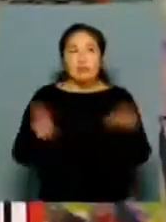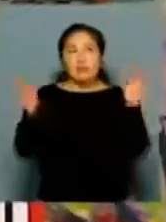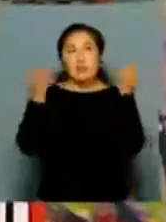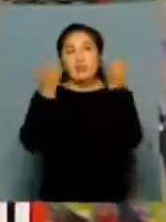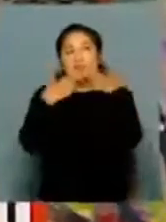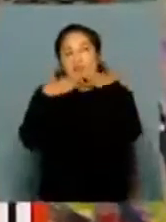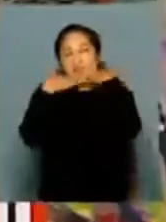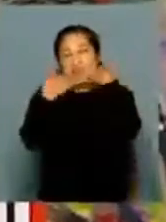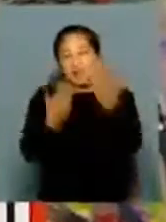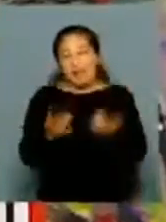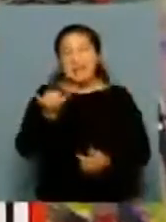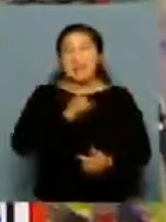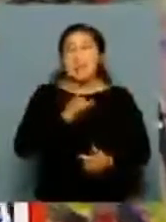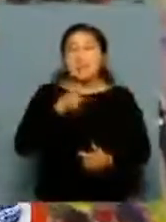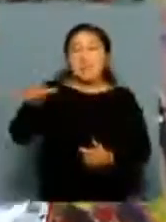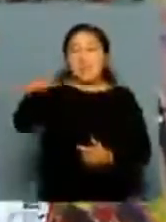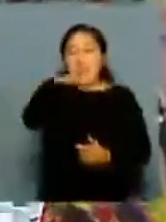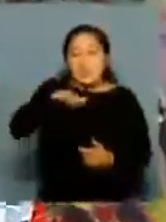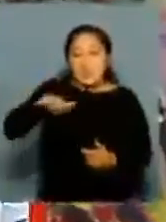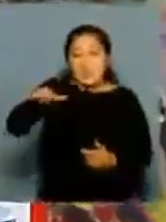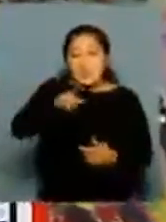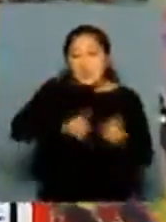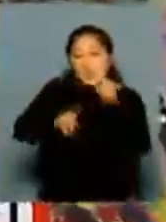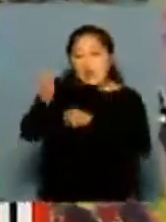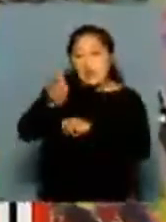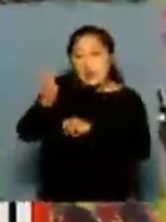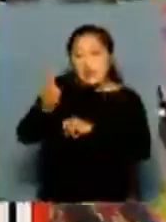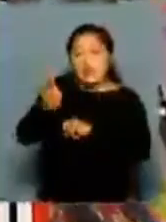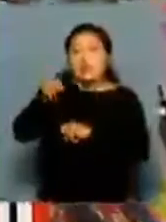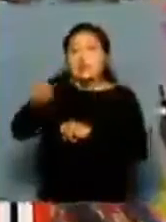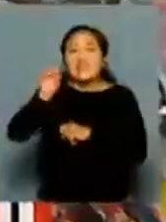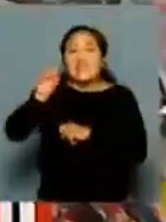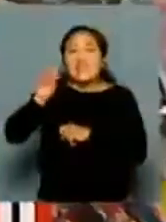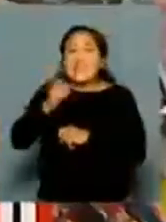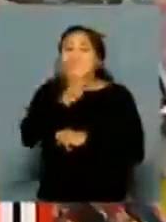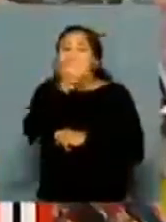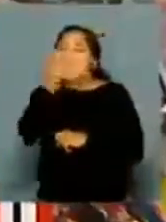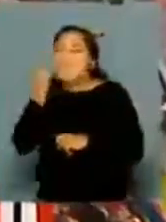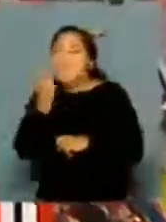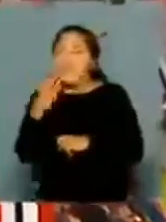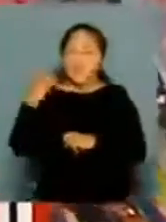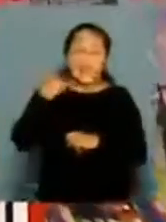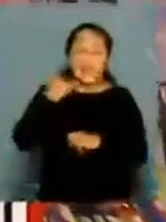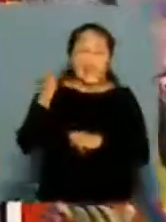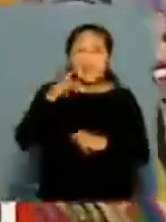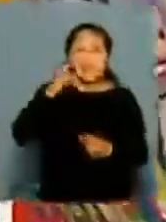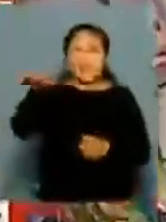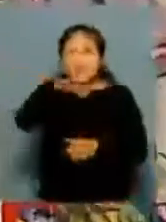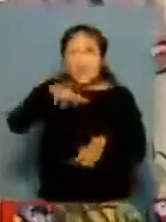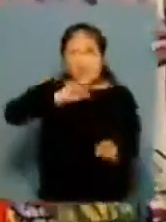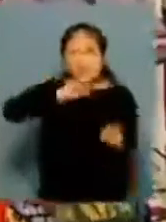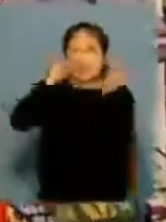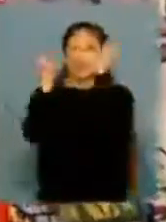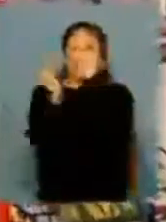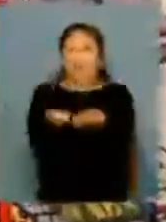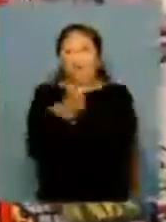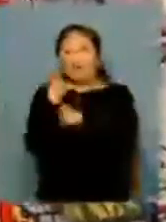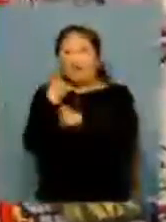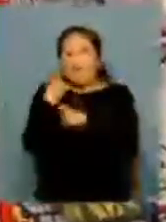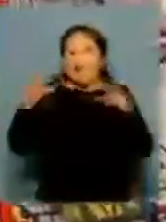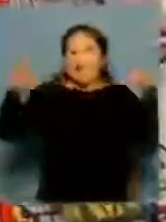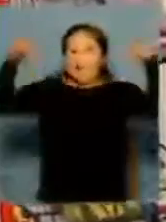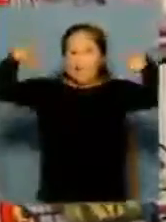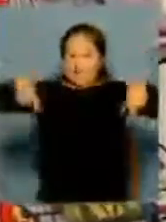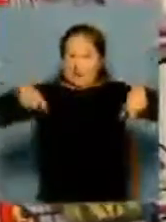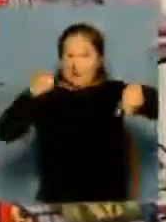Muchísimas gracias, Mariana. Estamos ubicados nosotros en la Feria del Libro. Este es un predio que se ha adaptado. Por supuesto, estamos hablando de un